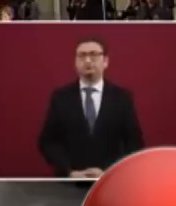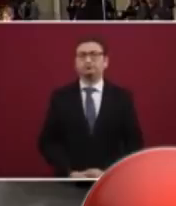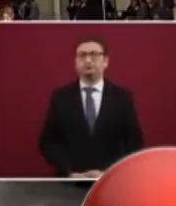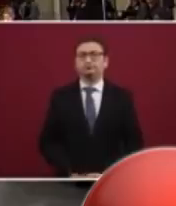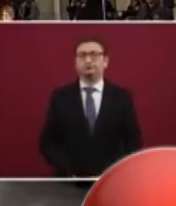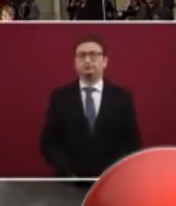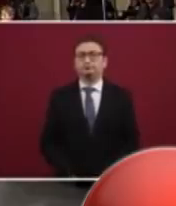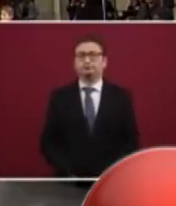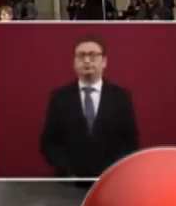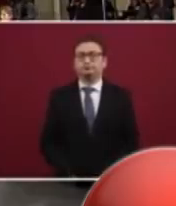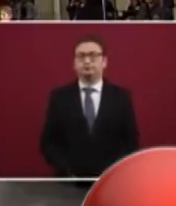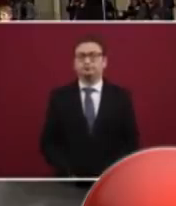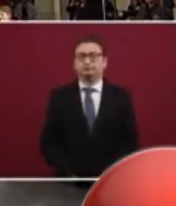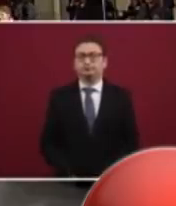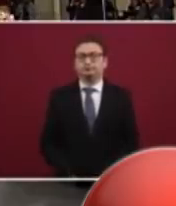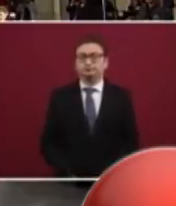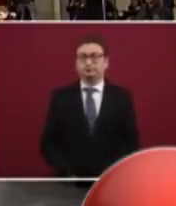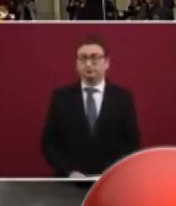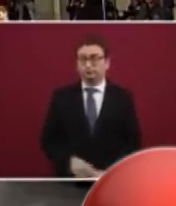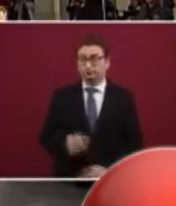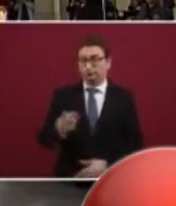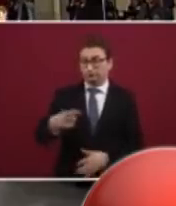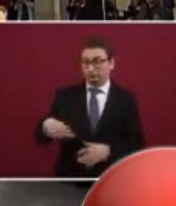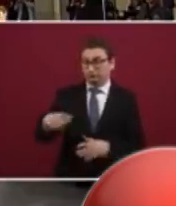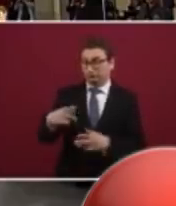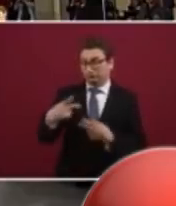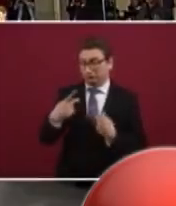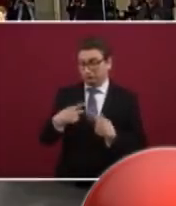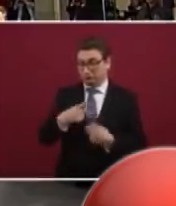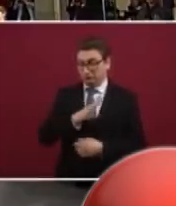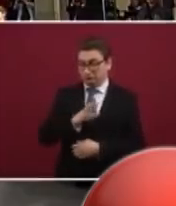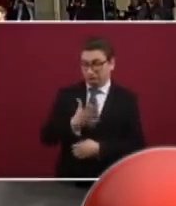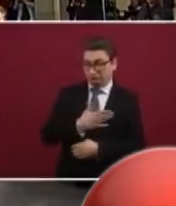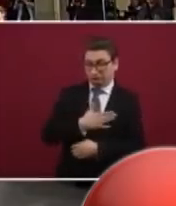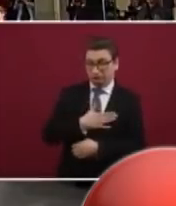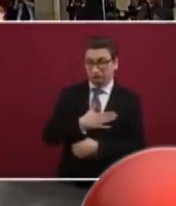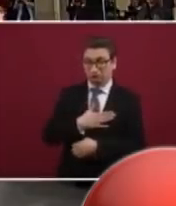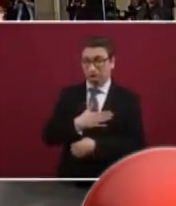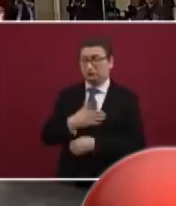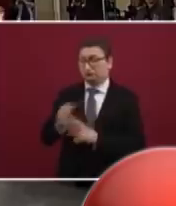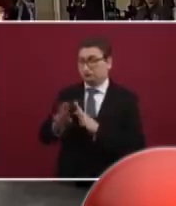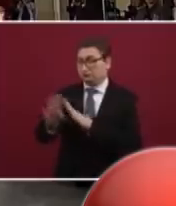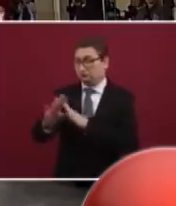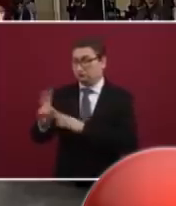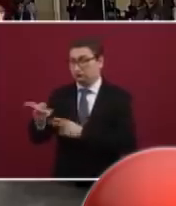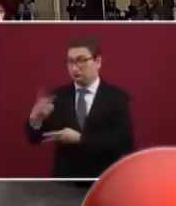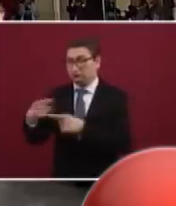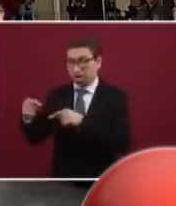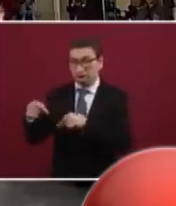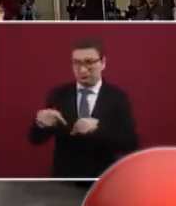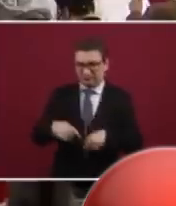de los refugiados españoles que encontraron